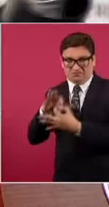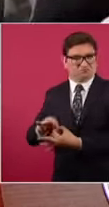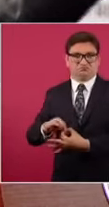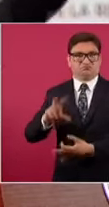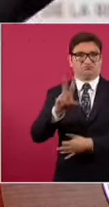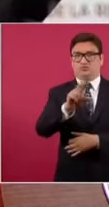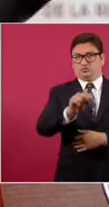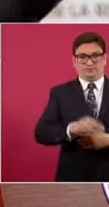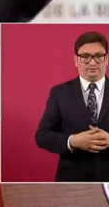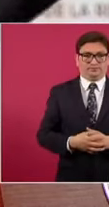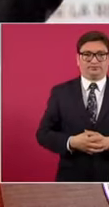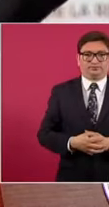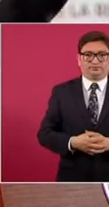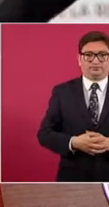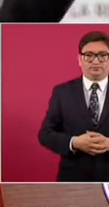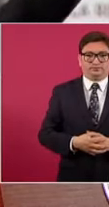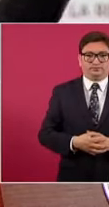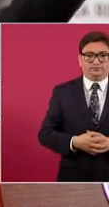Que se lo